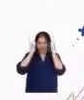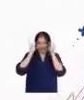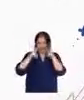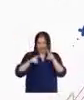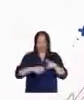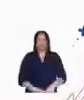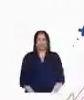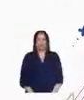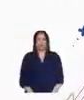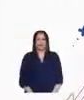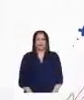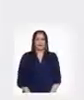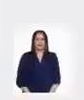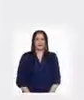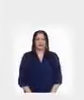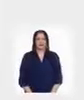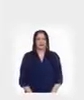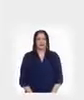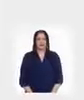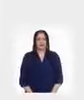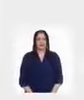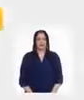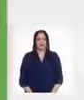nos quiere compartir.